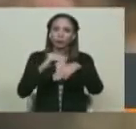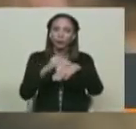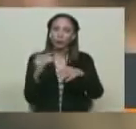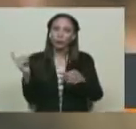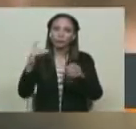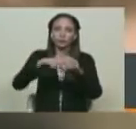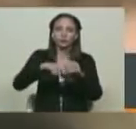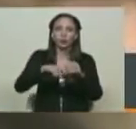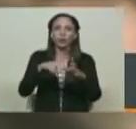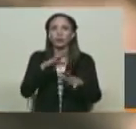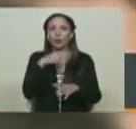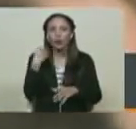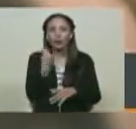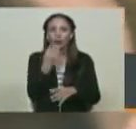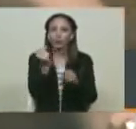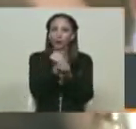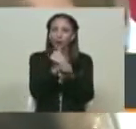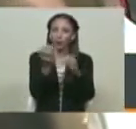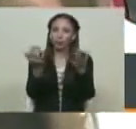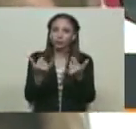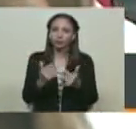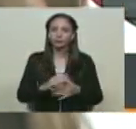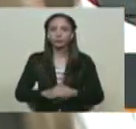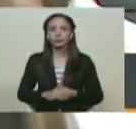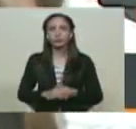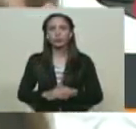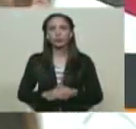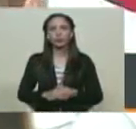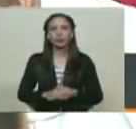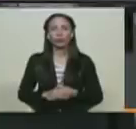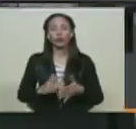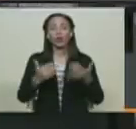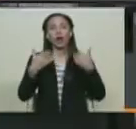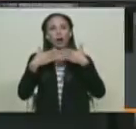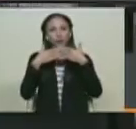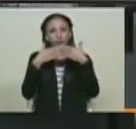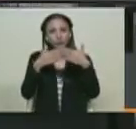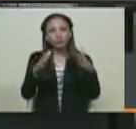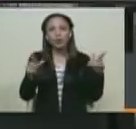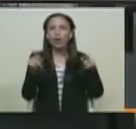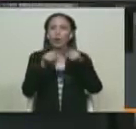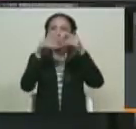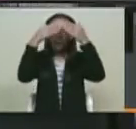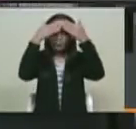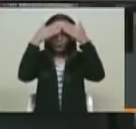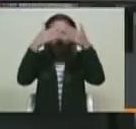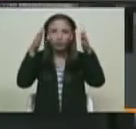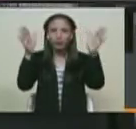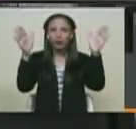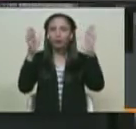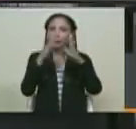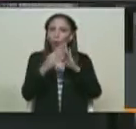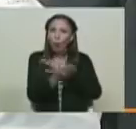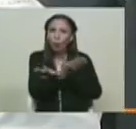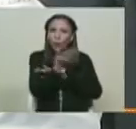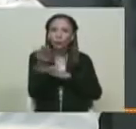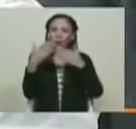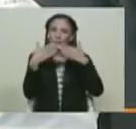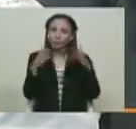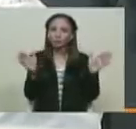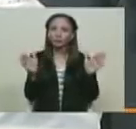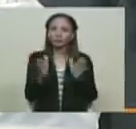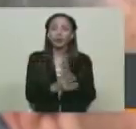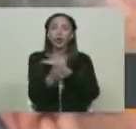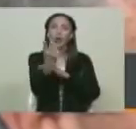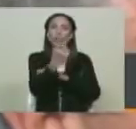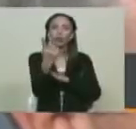incorpórate al Plan Chamba Juvenil. Hay que abrir con puertas, María Rosa, Pedro Infante. A ustedes